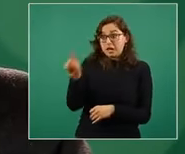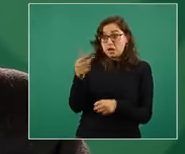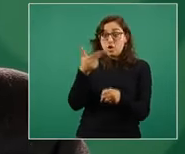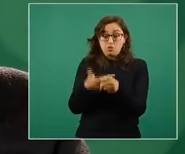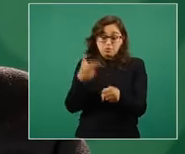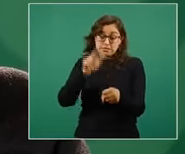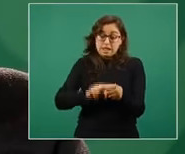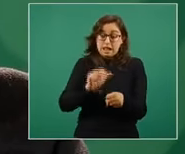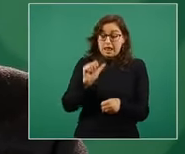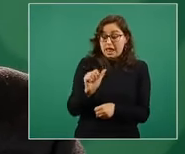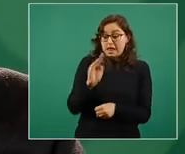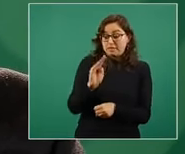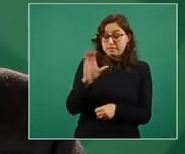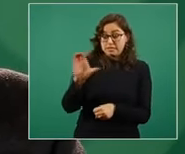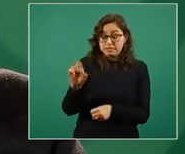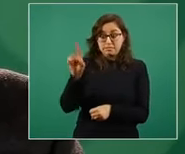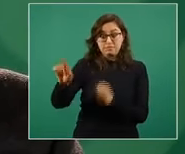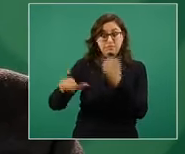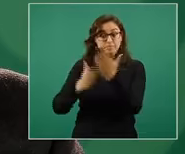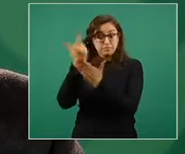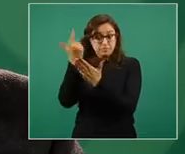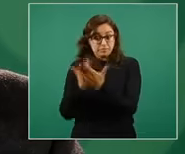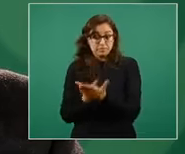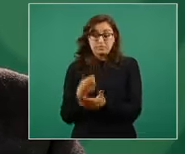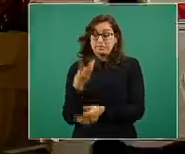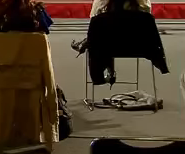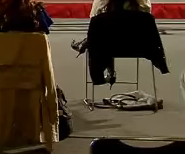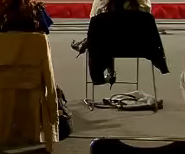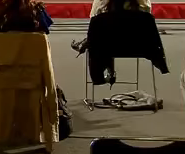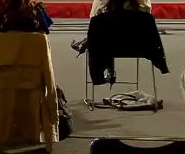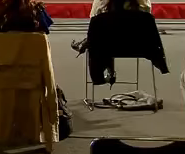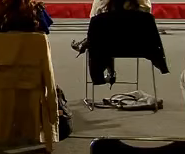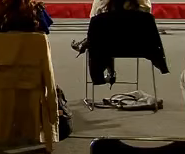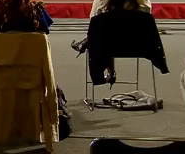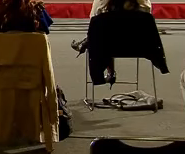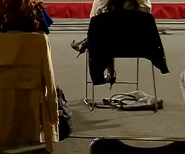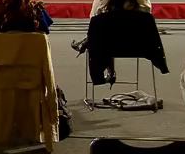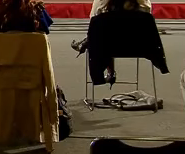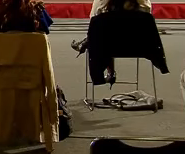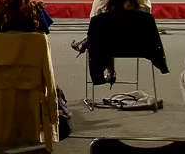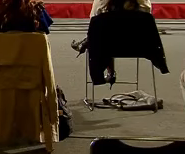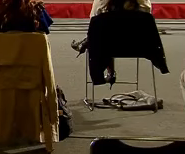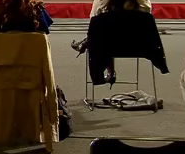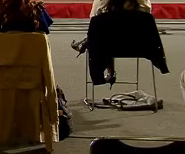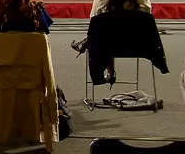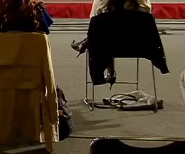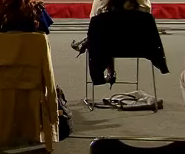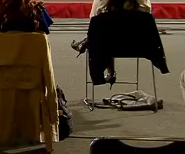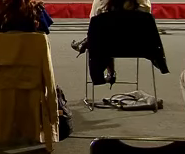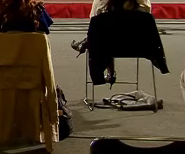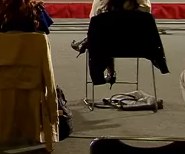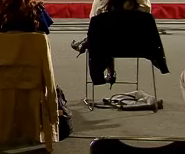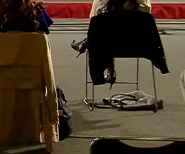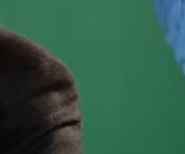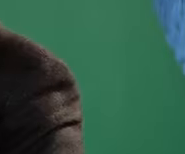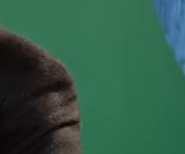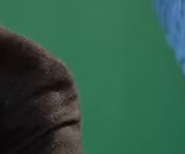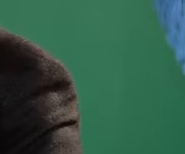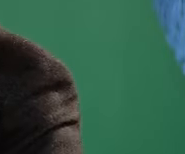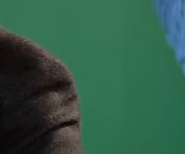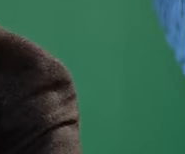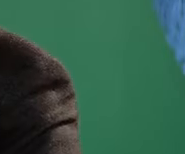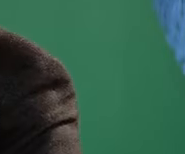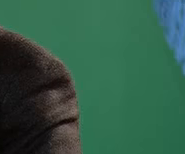nos mandaron una lista de un poco más de 390 personas que fueron vacunadas. Entonces,